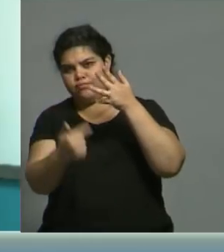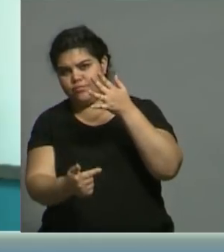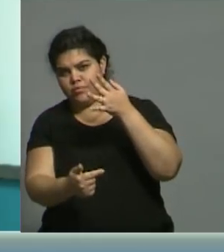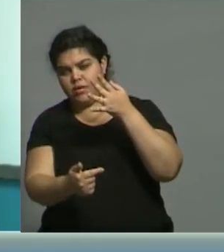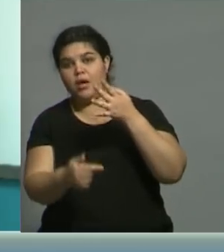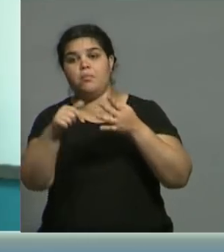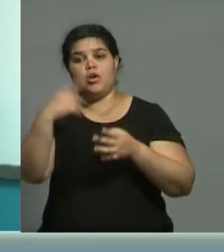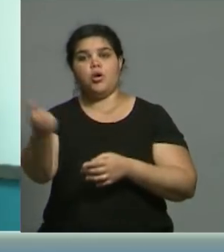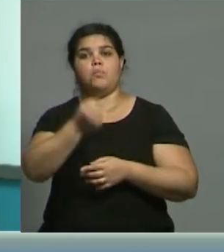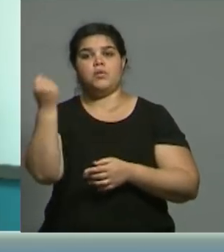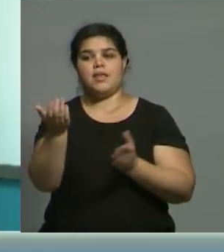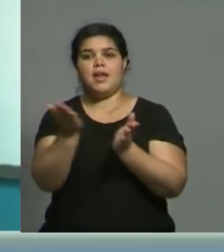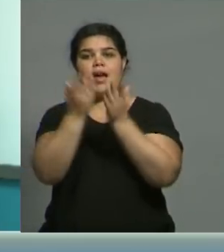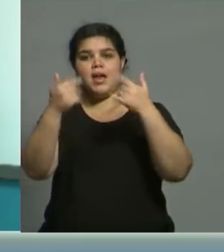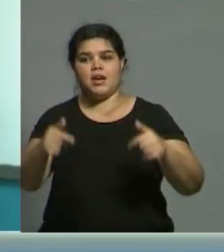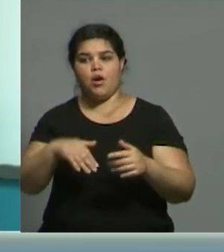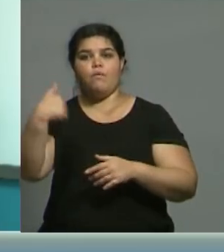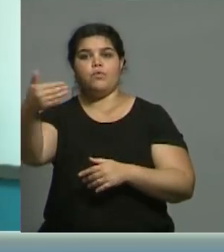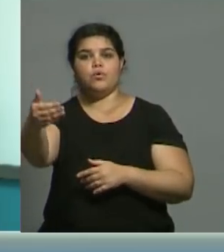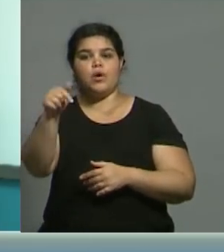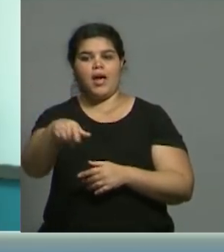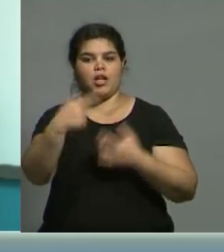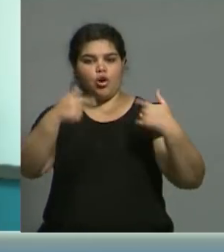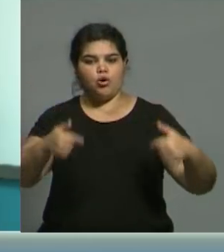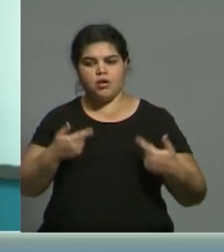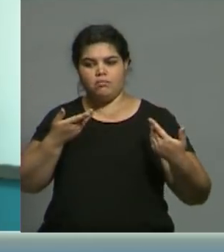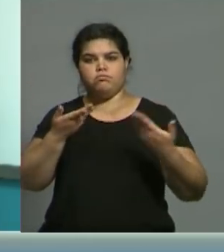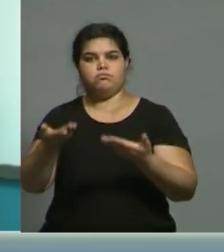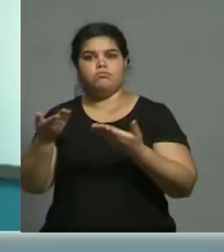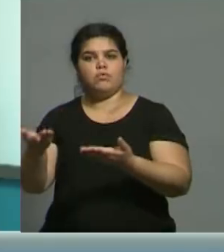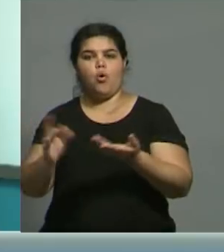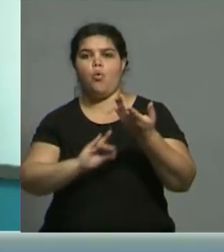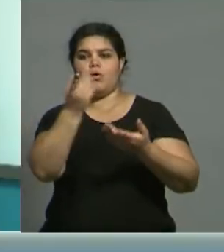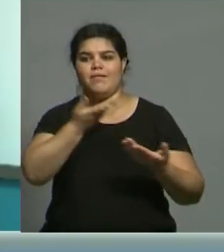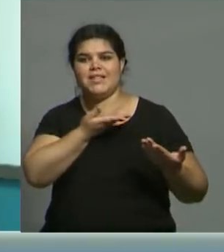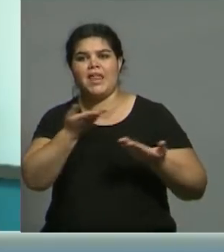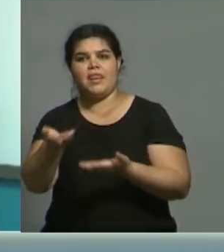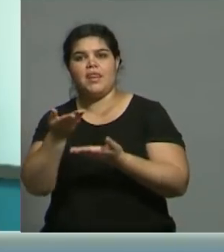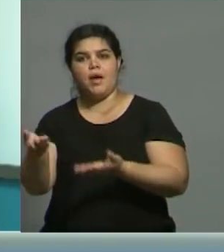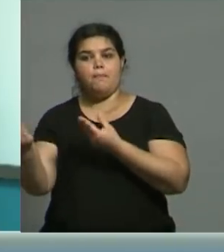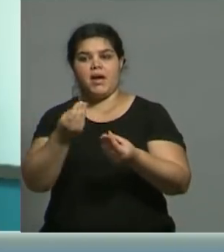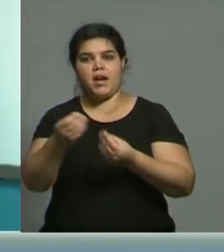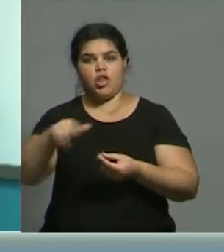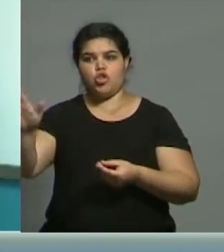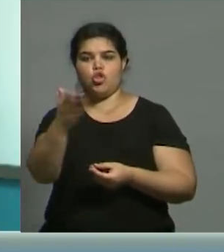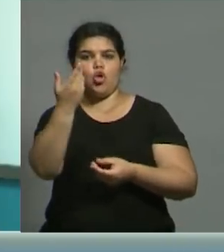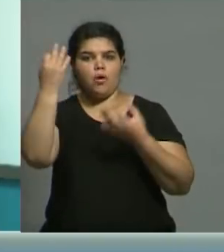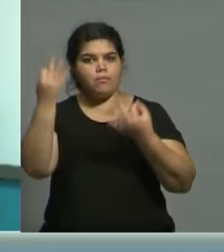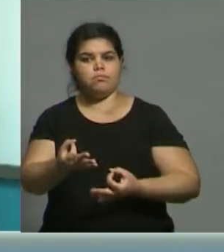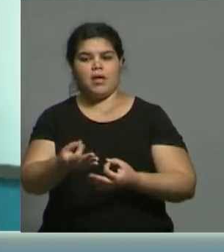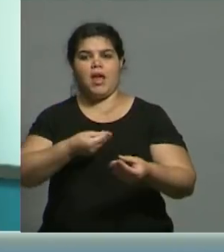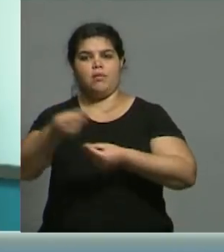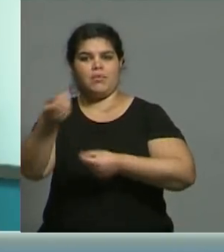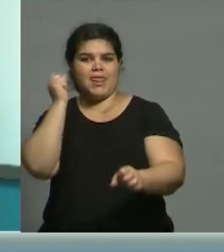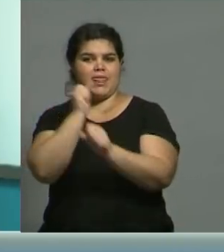importante es que las carreras del futuro tengan el potencial necesario aportado por las universidades para que todos se encuentren en el lugar necesario en un mercado laboral que es